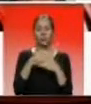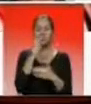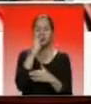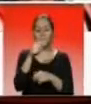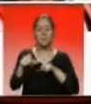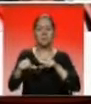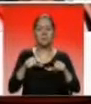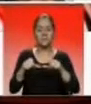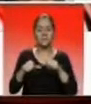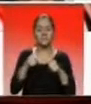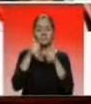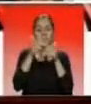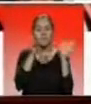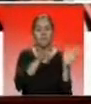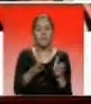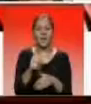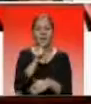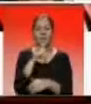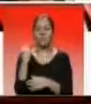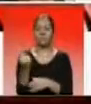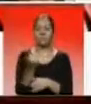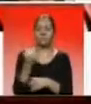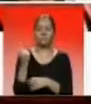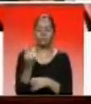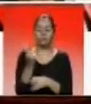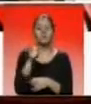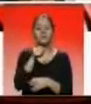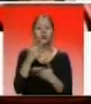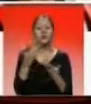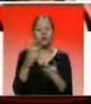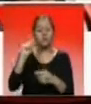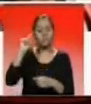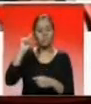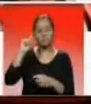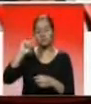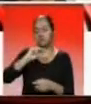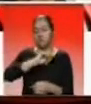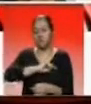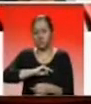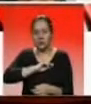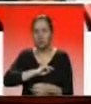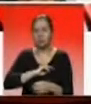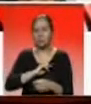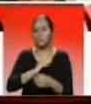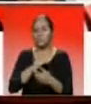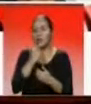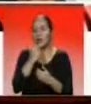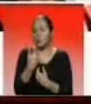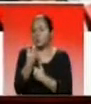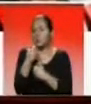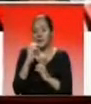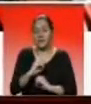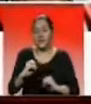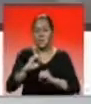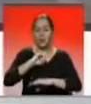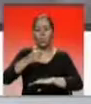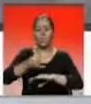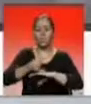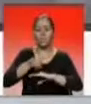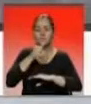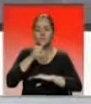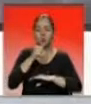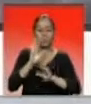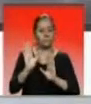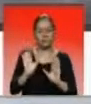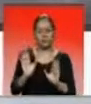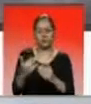administran y mantienen los sistemas de riego y agua potable, donde los gobiernos locales no se hacen cargo de este servicio. Involucrar a